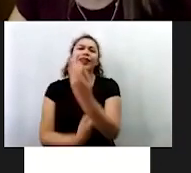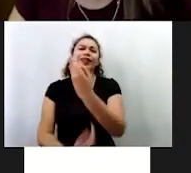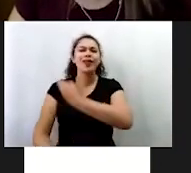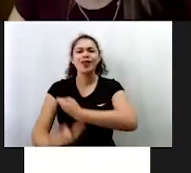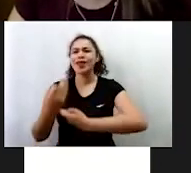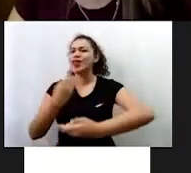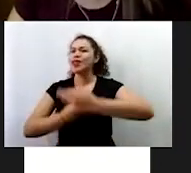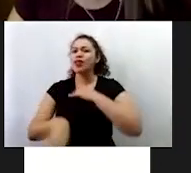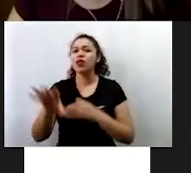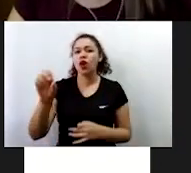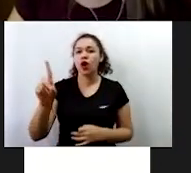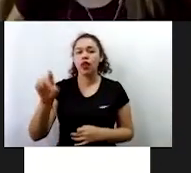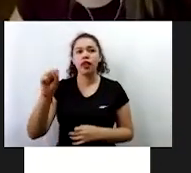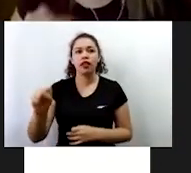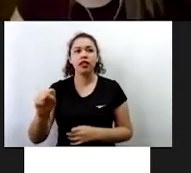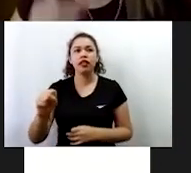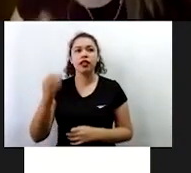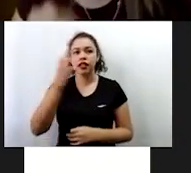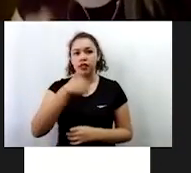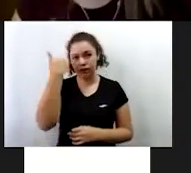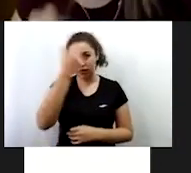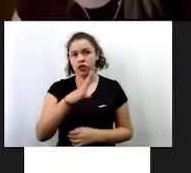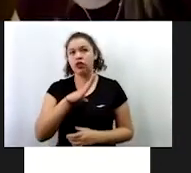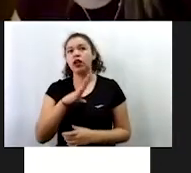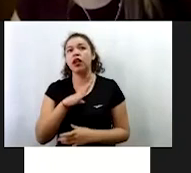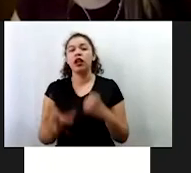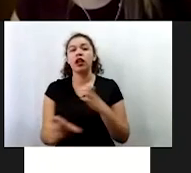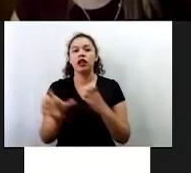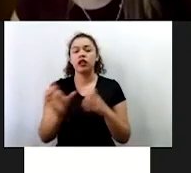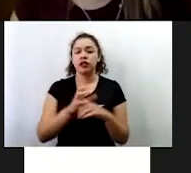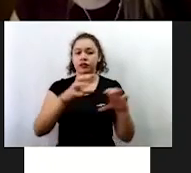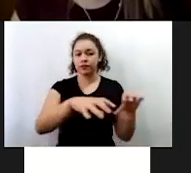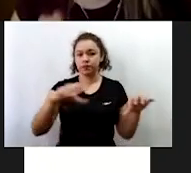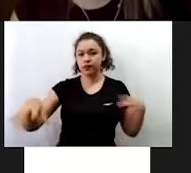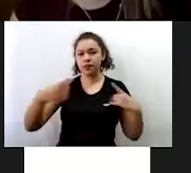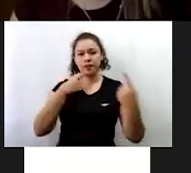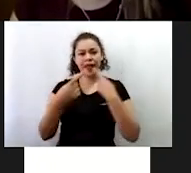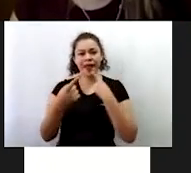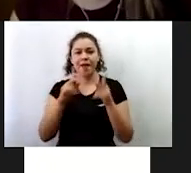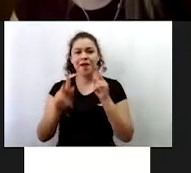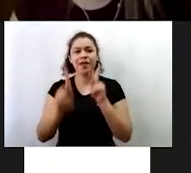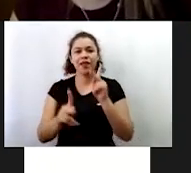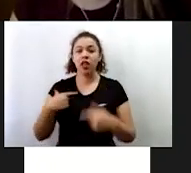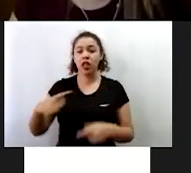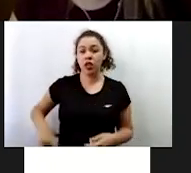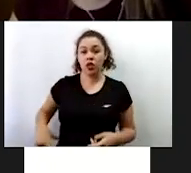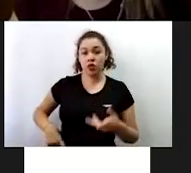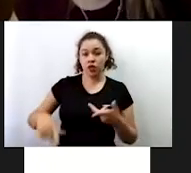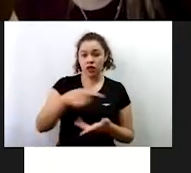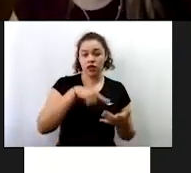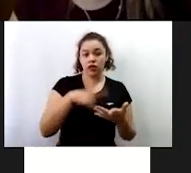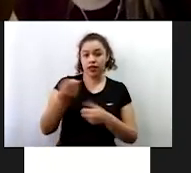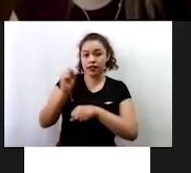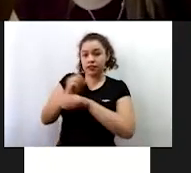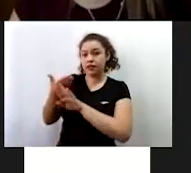los ODS. Entonces, yo hay varias cosas que le digo a todos los sectores cuando converso con ellos, se lo dije a los gobiernos locales la semana pasada, gobierno local